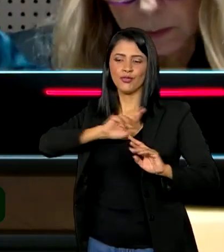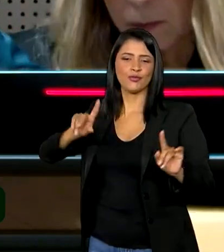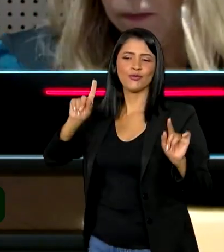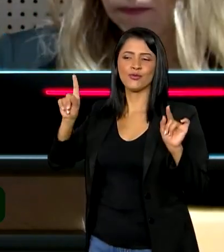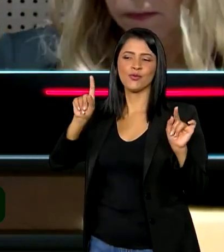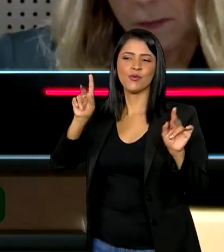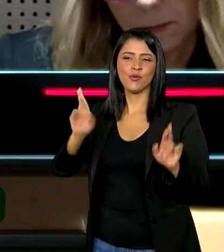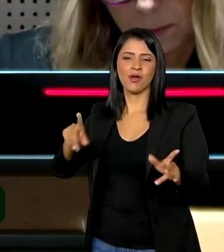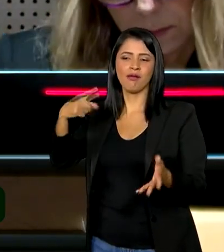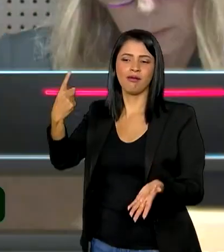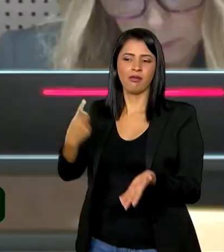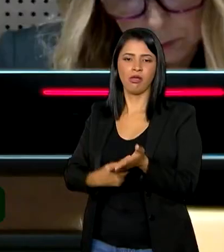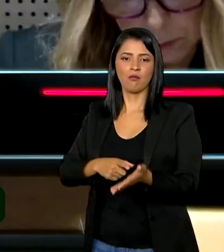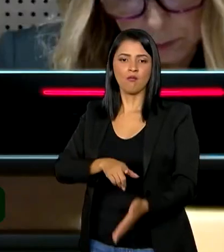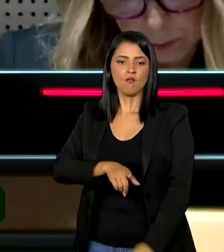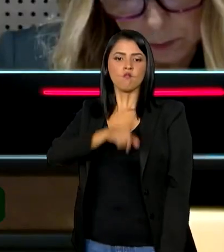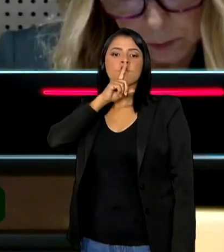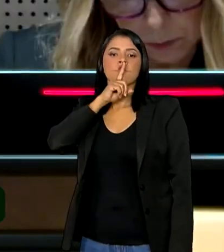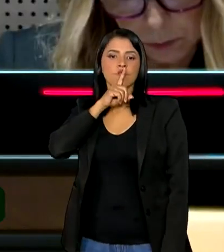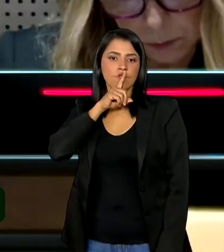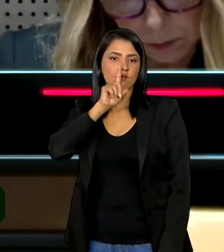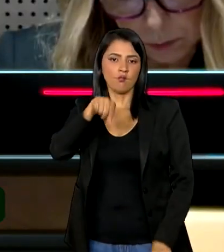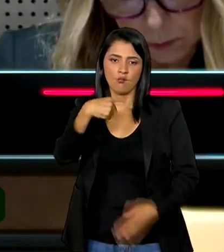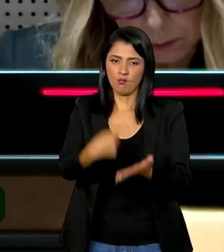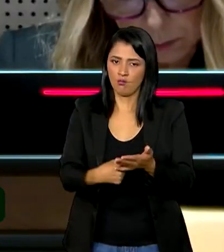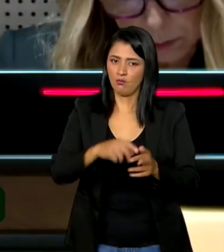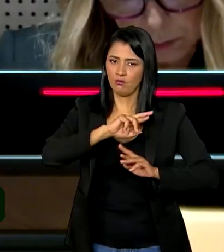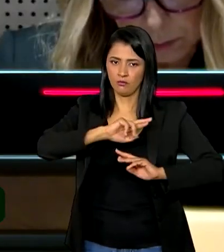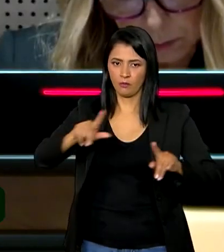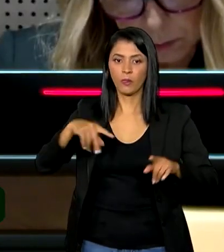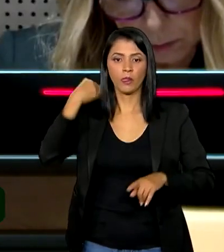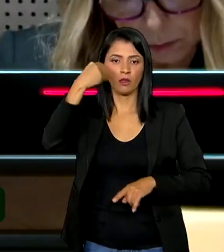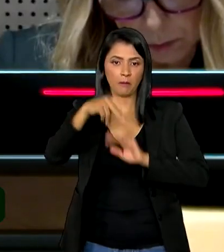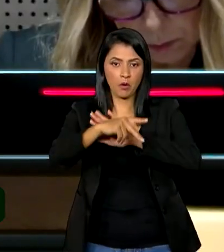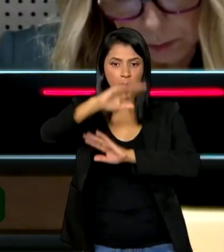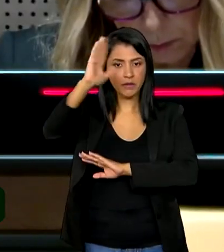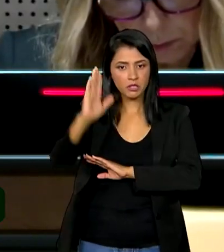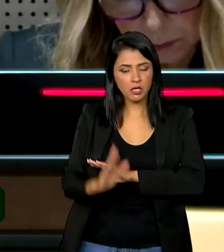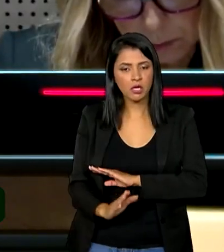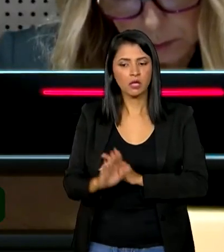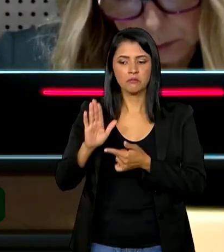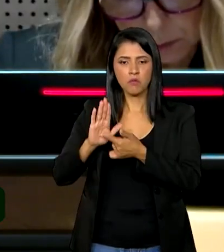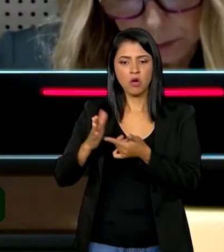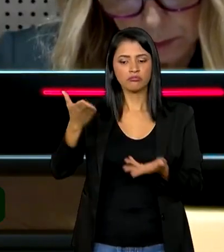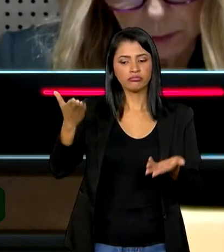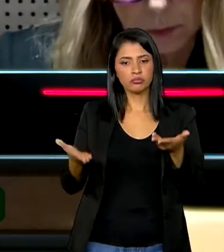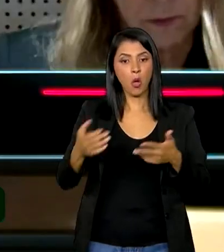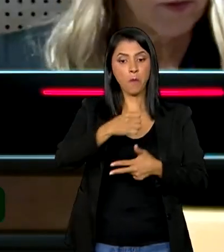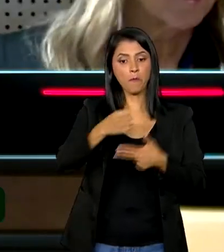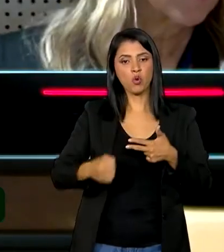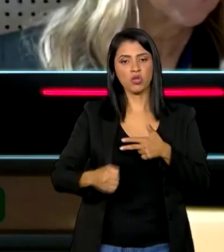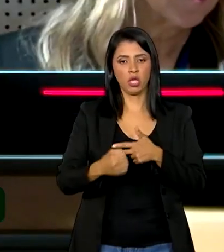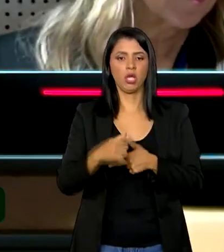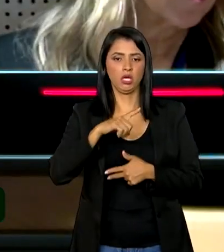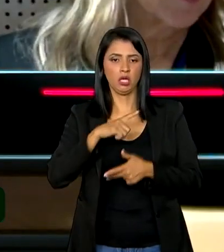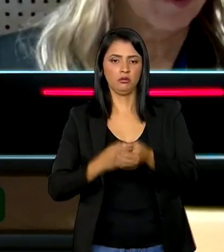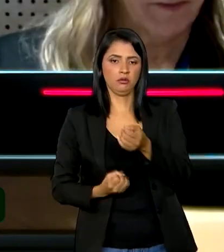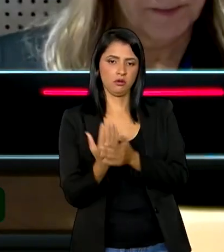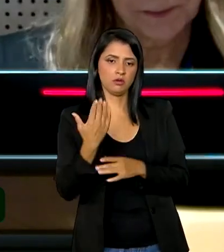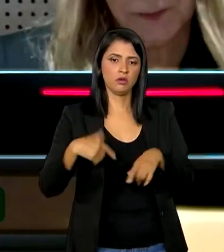ainda precisam encontrar respostas. Ele acredita que só uma democracia revigorada pode fazer frente aos